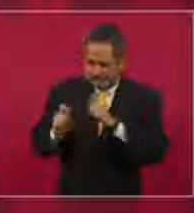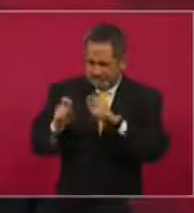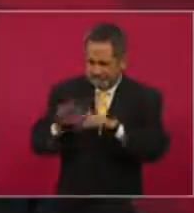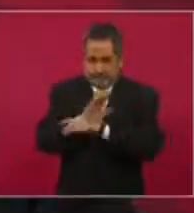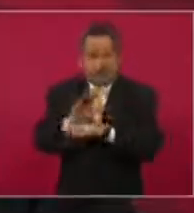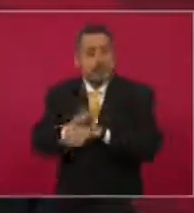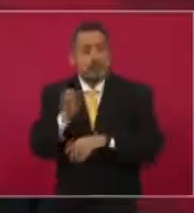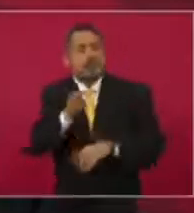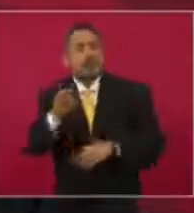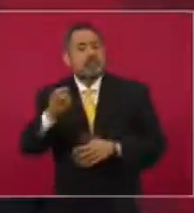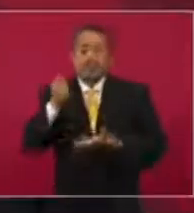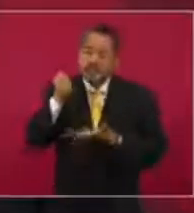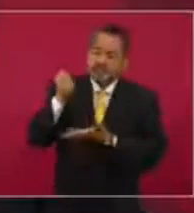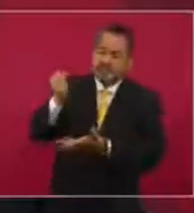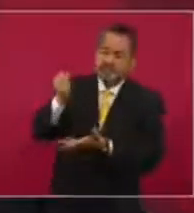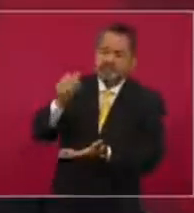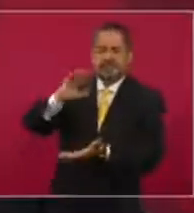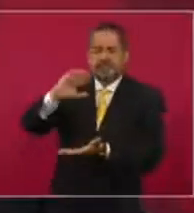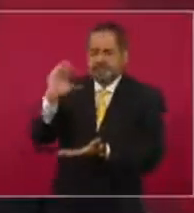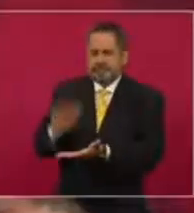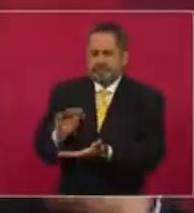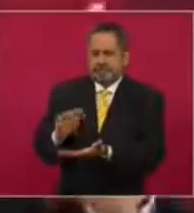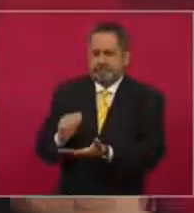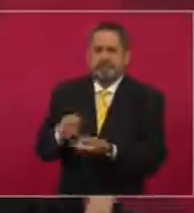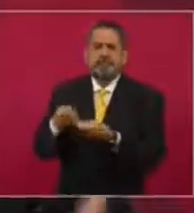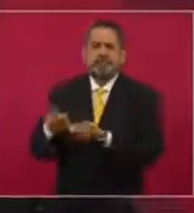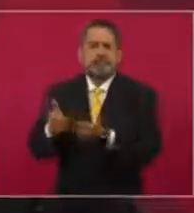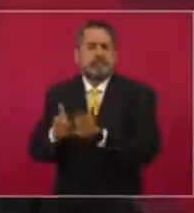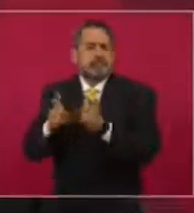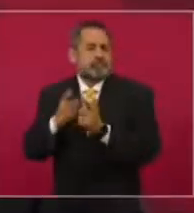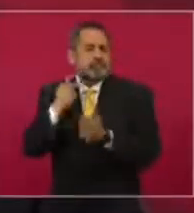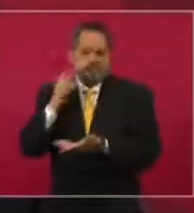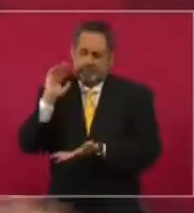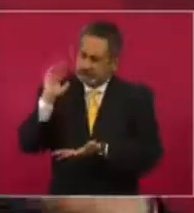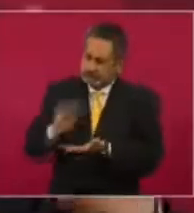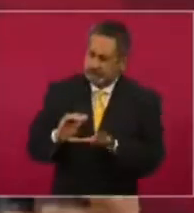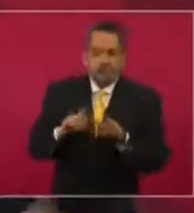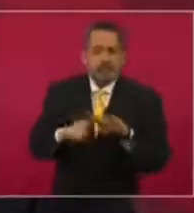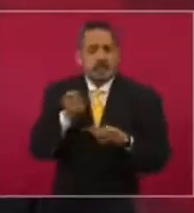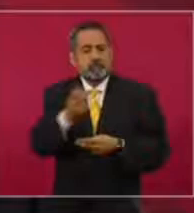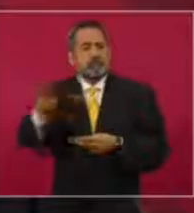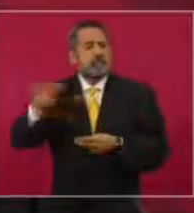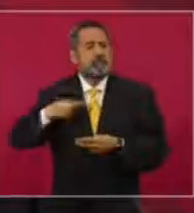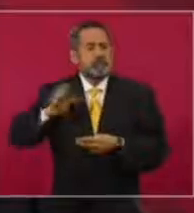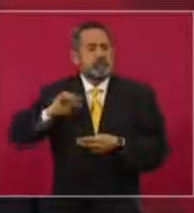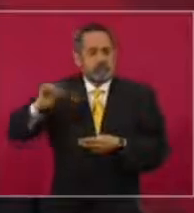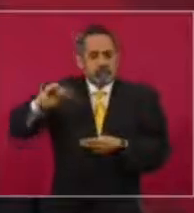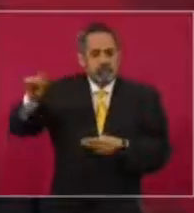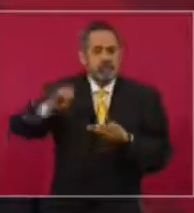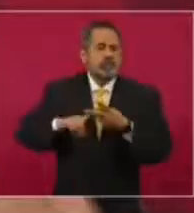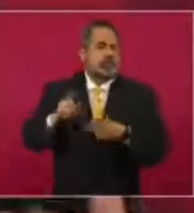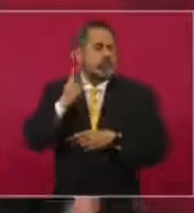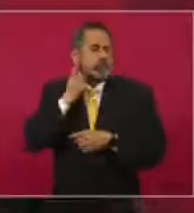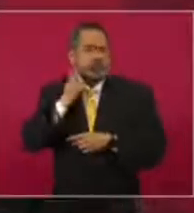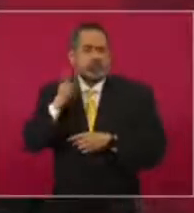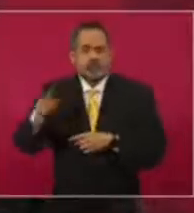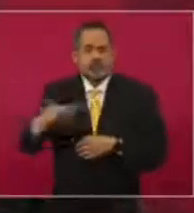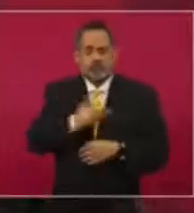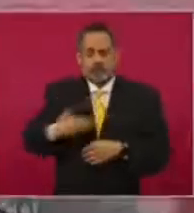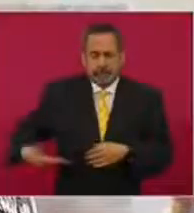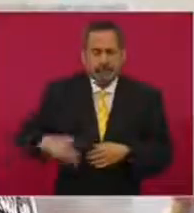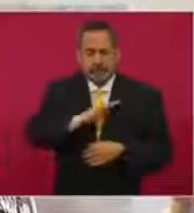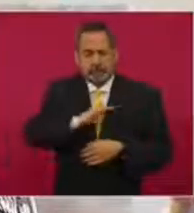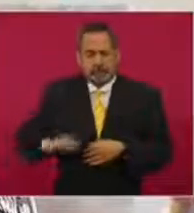reducir el financiamiento a los partidos políticos el de que los funcionarios públicos los legisladores presidentes municipales el gobernador